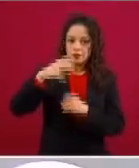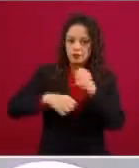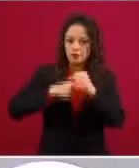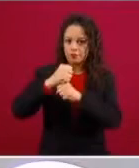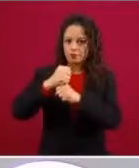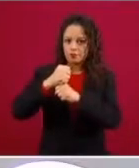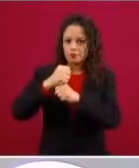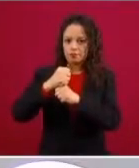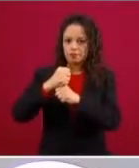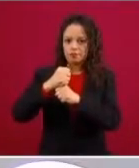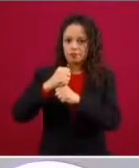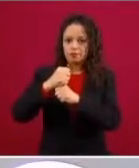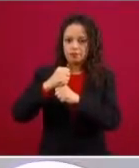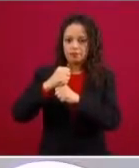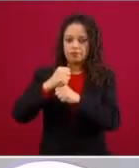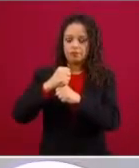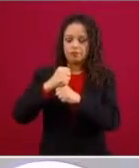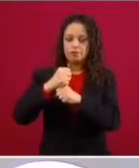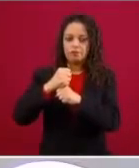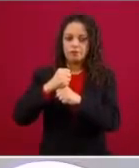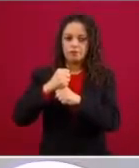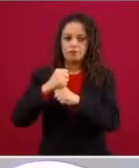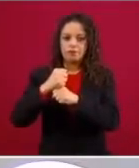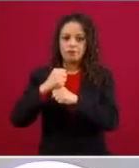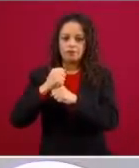que estén sanos.